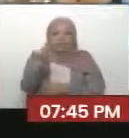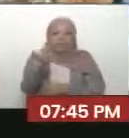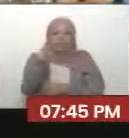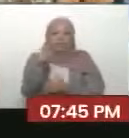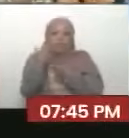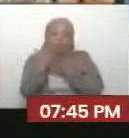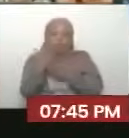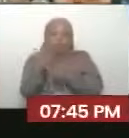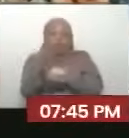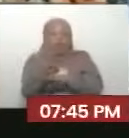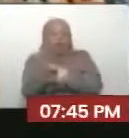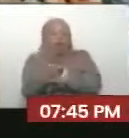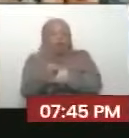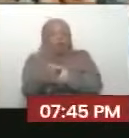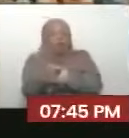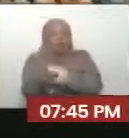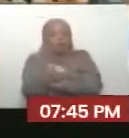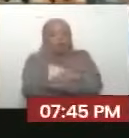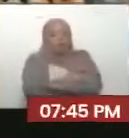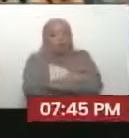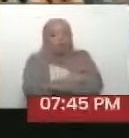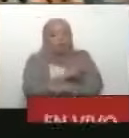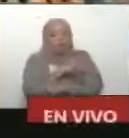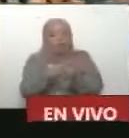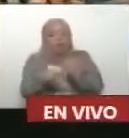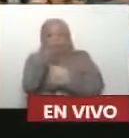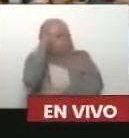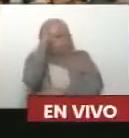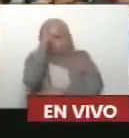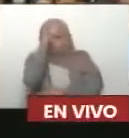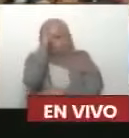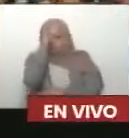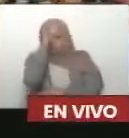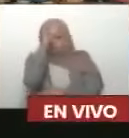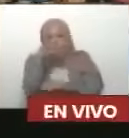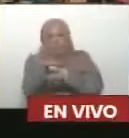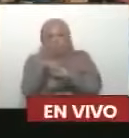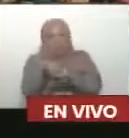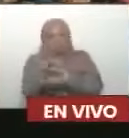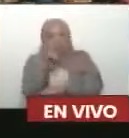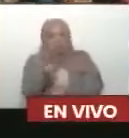ex gobernadora de Falcón, ex ministra.